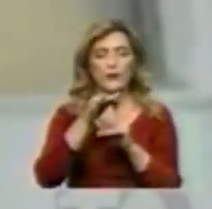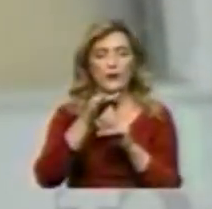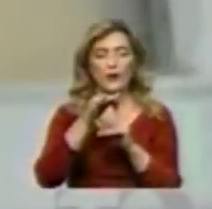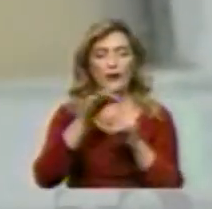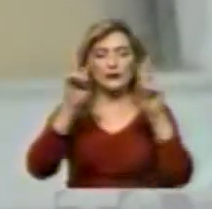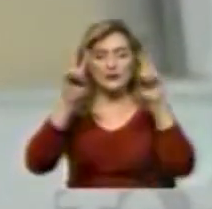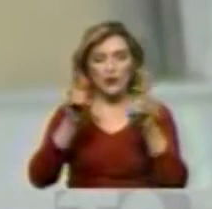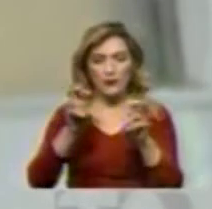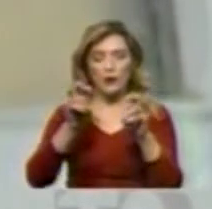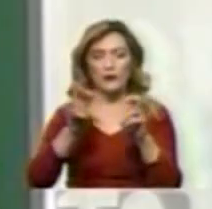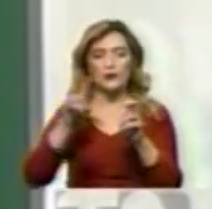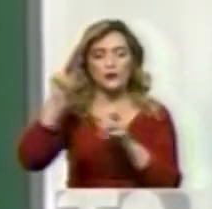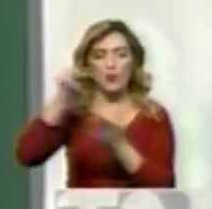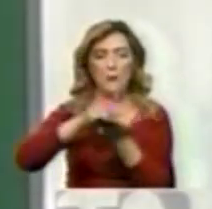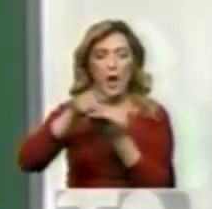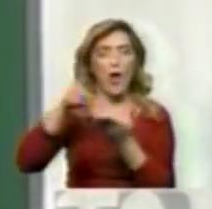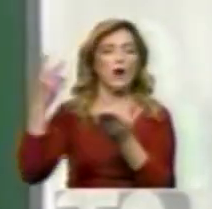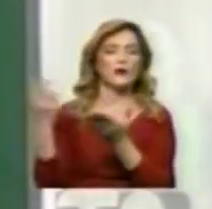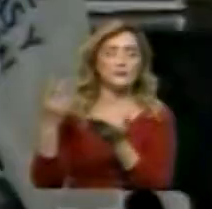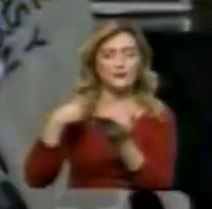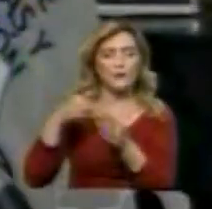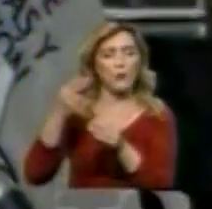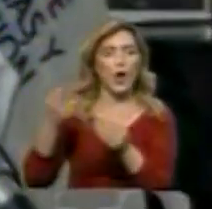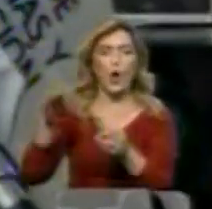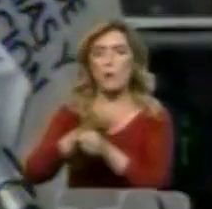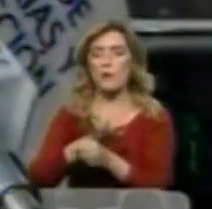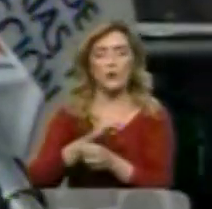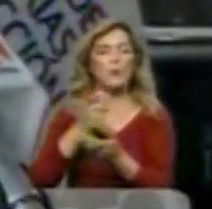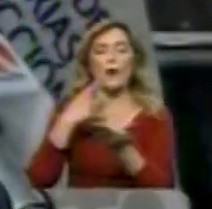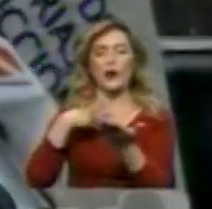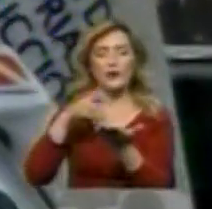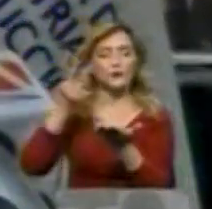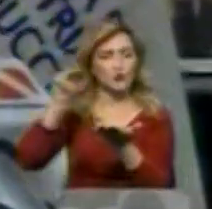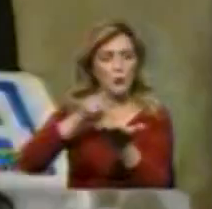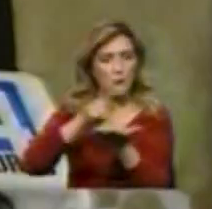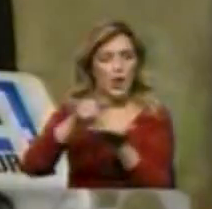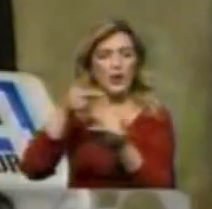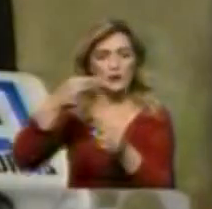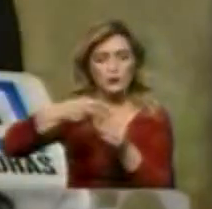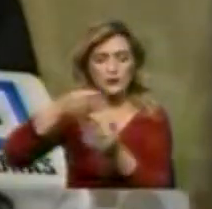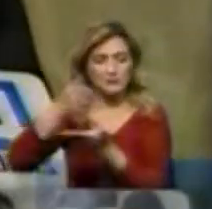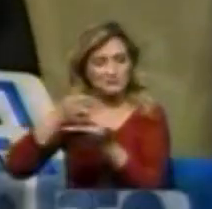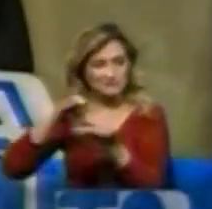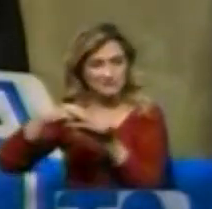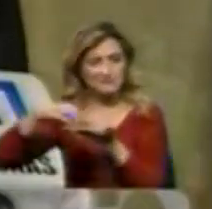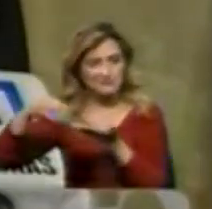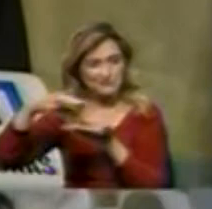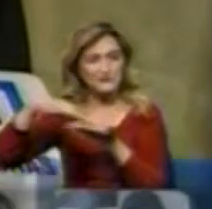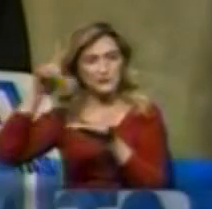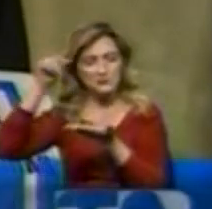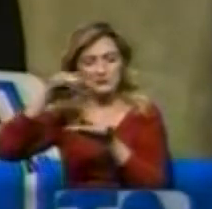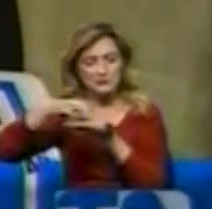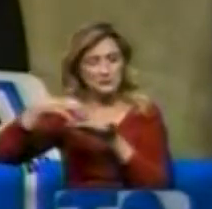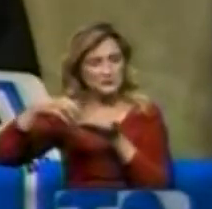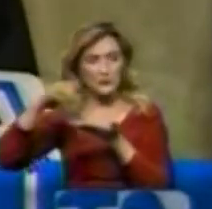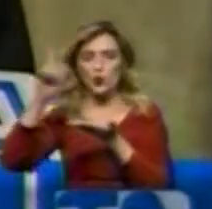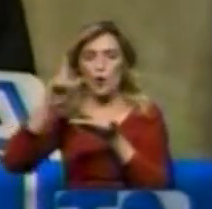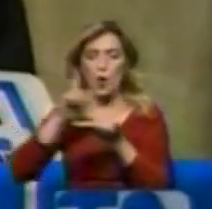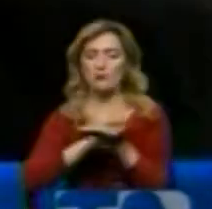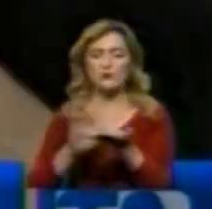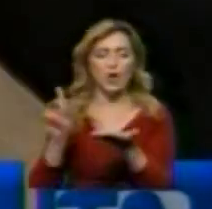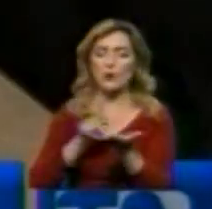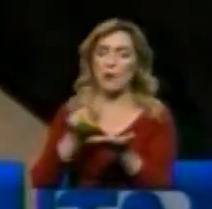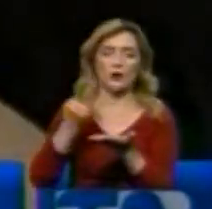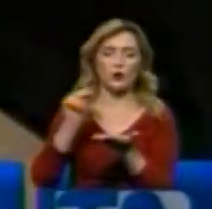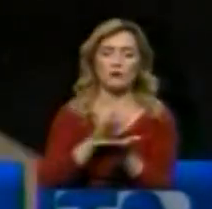subsidios esperan a ver el texto final y es muy importante ver los detalles que hay cómo se va a utilizar el ahorro que se